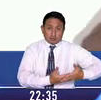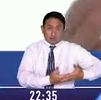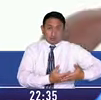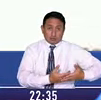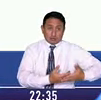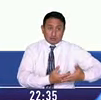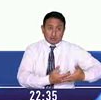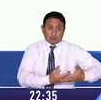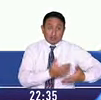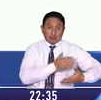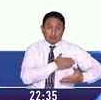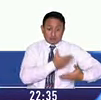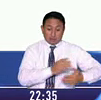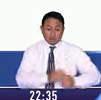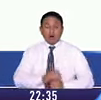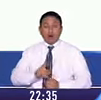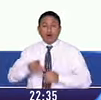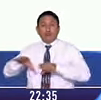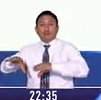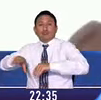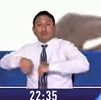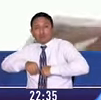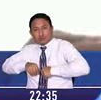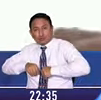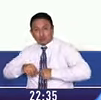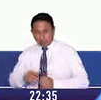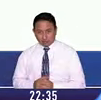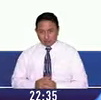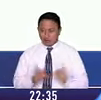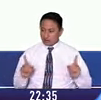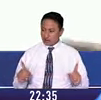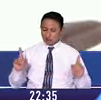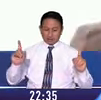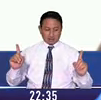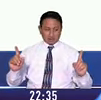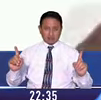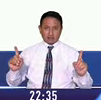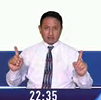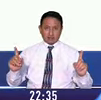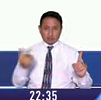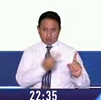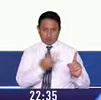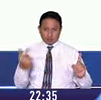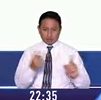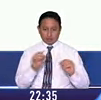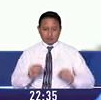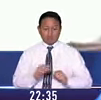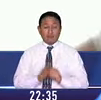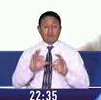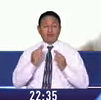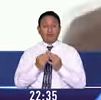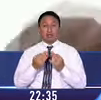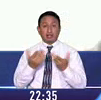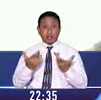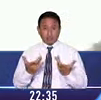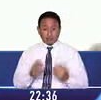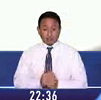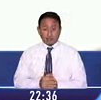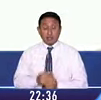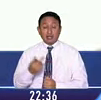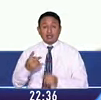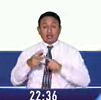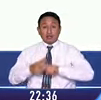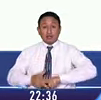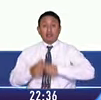de forma adoptiva o de forma biológica, porque en las dos formas se genera una familia y está naciendo,